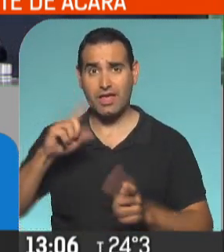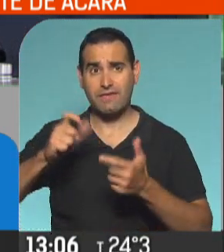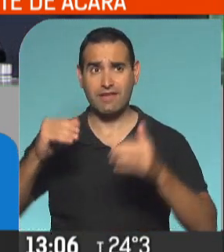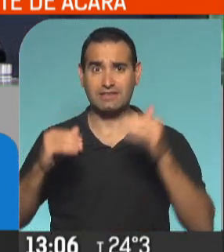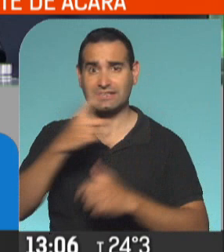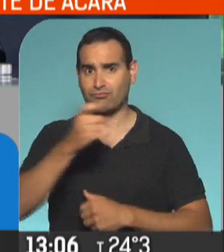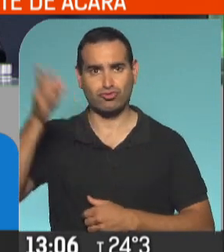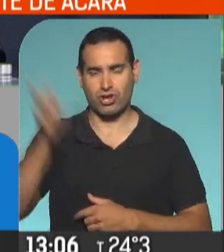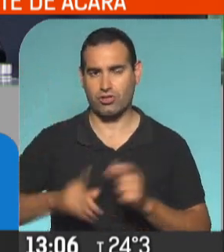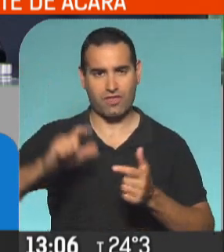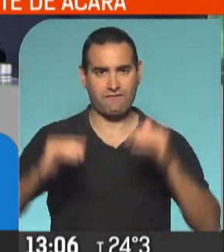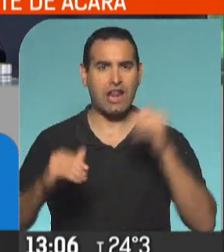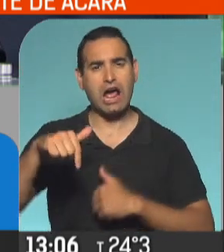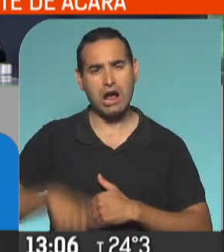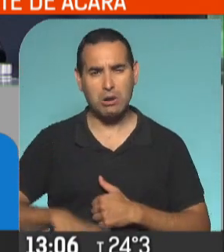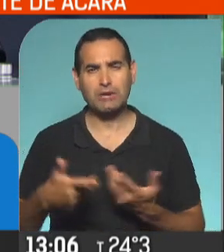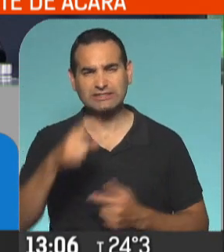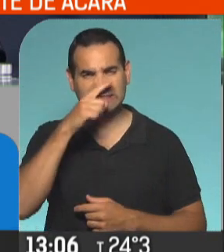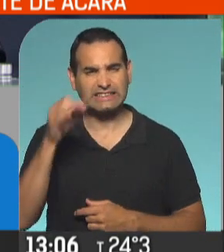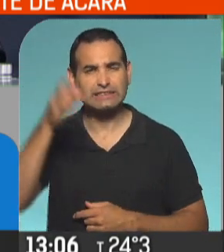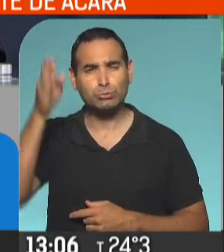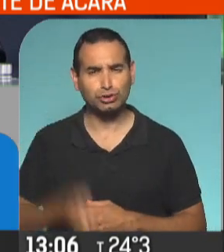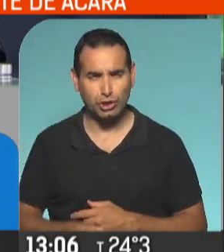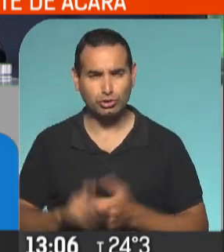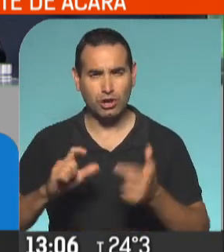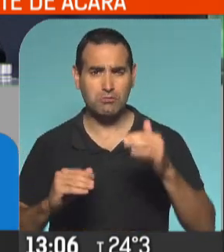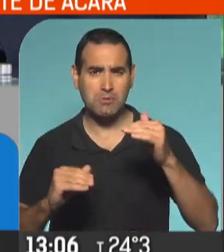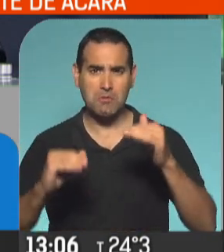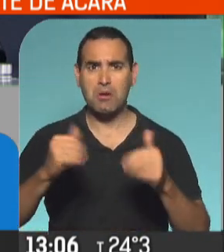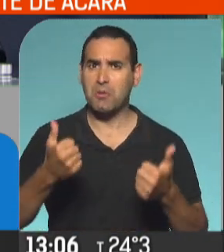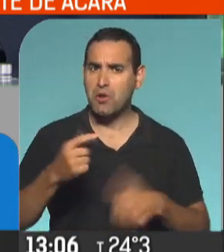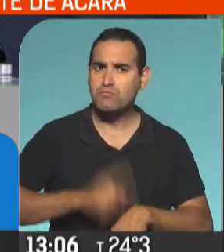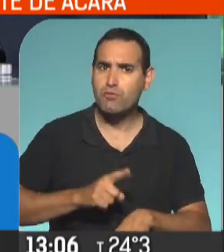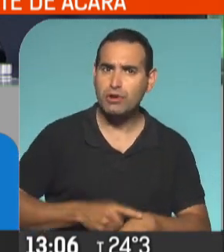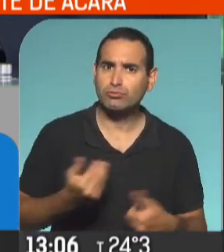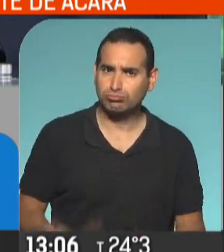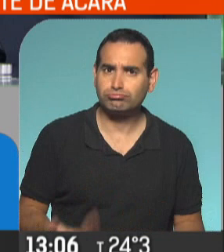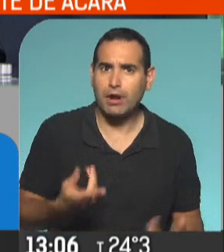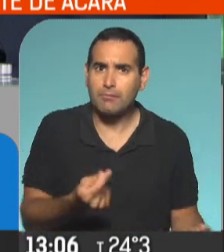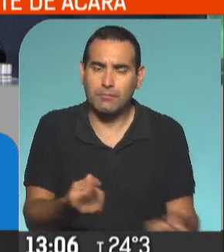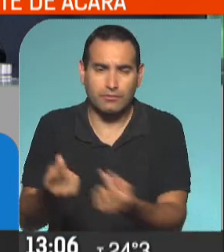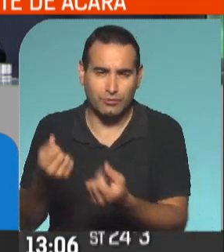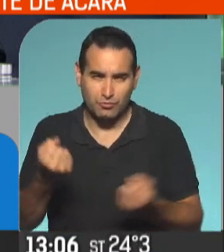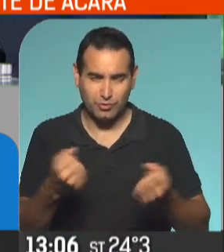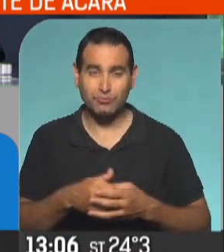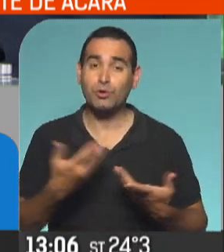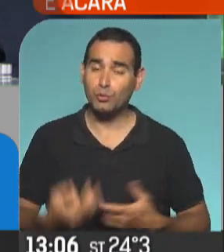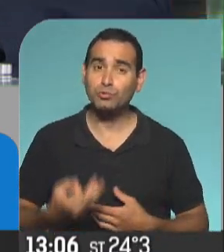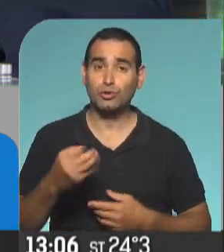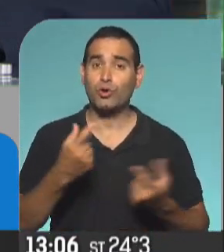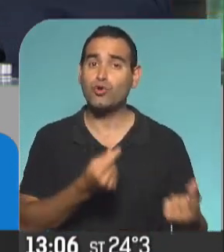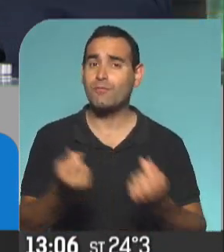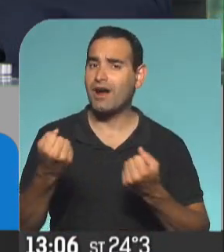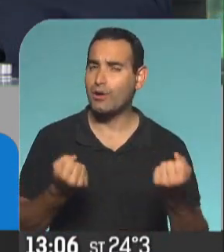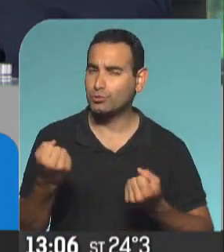100 por ciento hoy la tenemos una brecha del 70 por ciento y sigue siendo un muy buen momento para comprar autos mexicanos justamente comprar autos ahí me